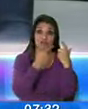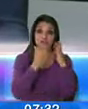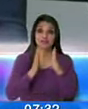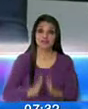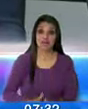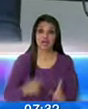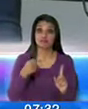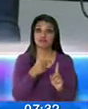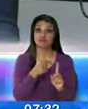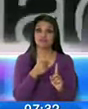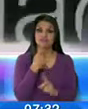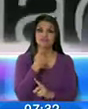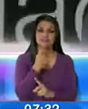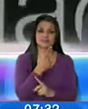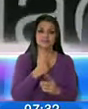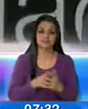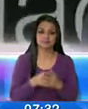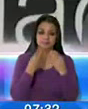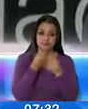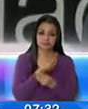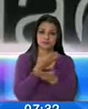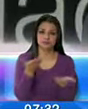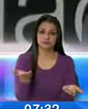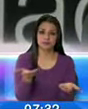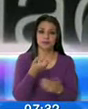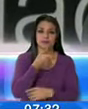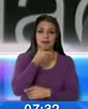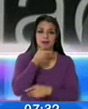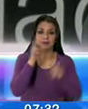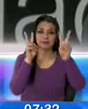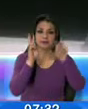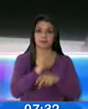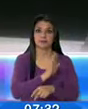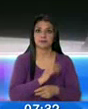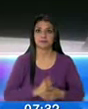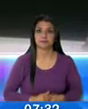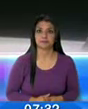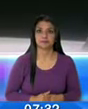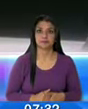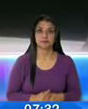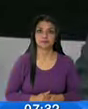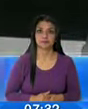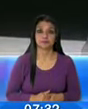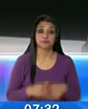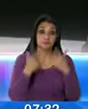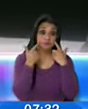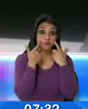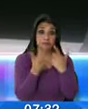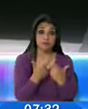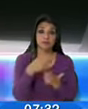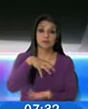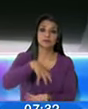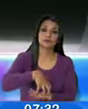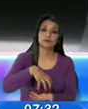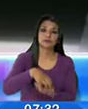Carlos Vaca Mancheno, se pronunció en rueda de prensa al respecto. En particular, la Fiscalía Provincial de Esmeraldas abrió una